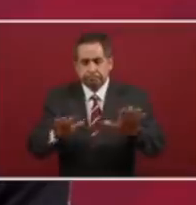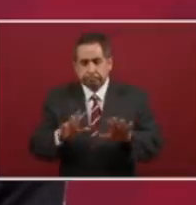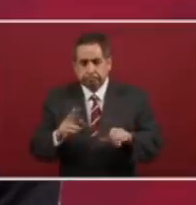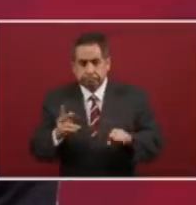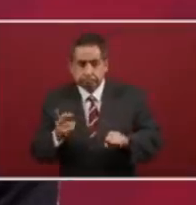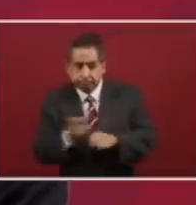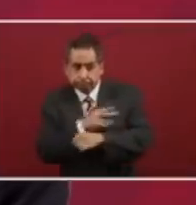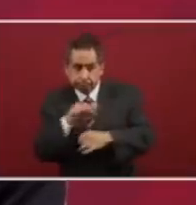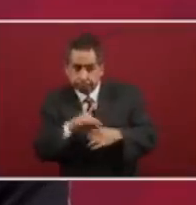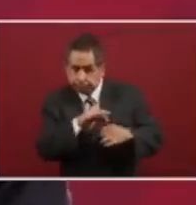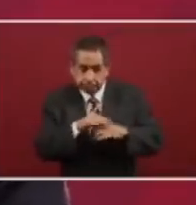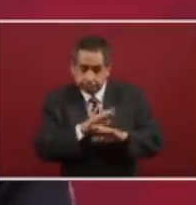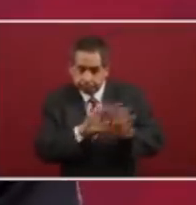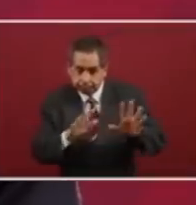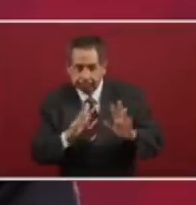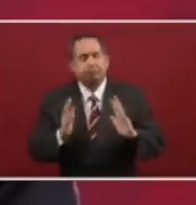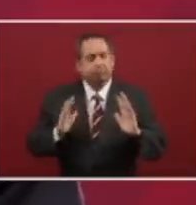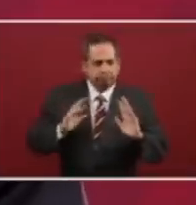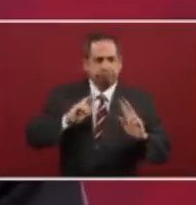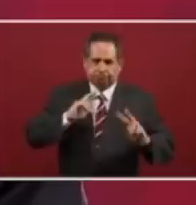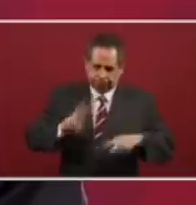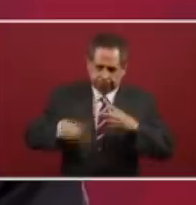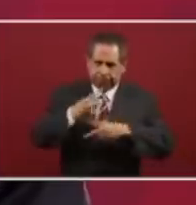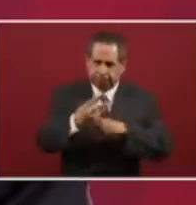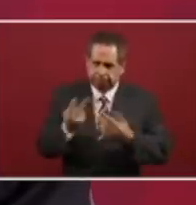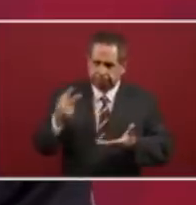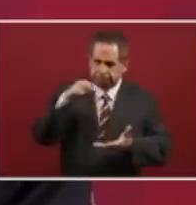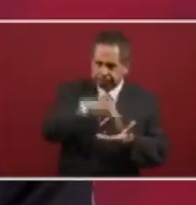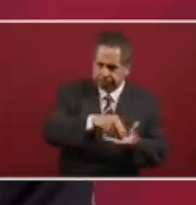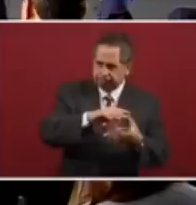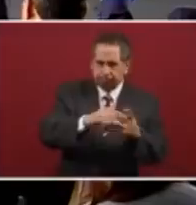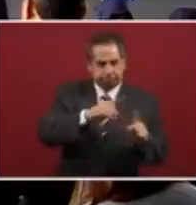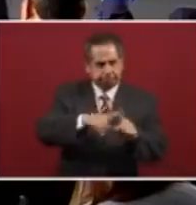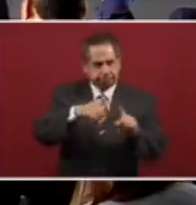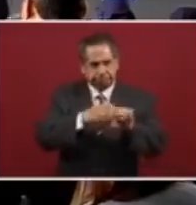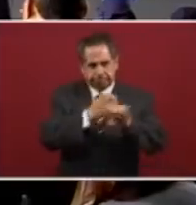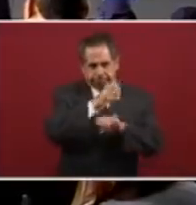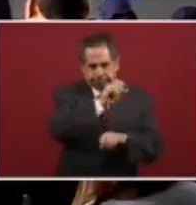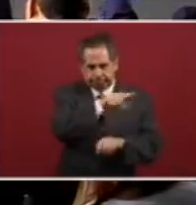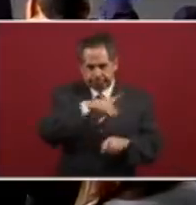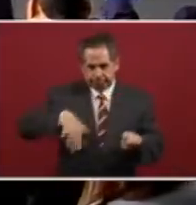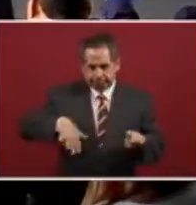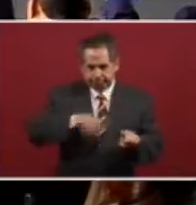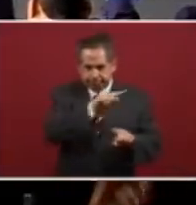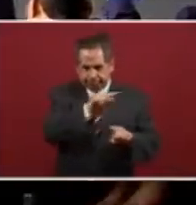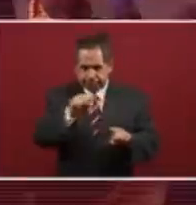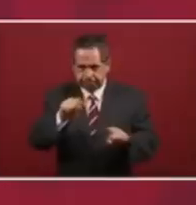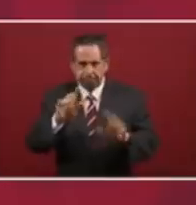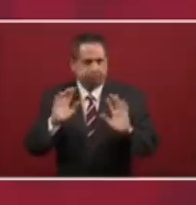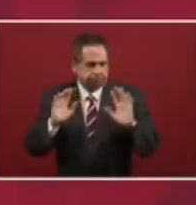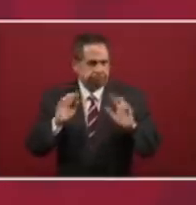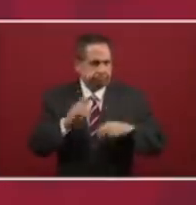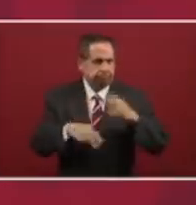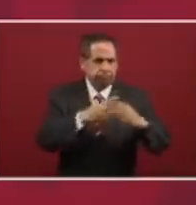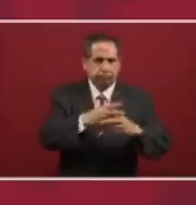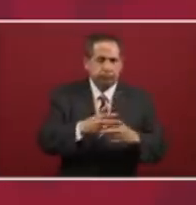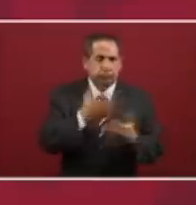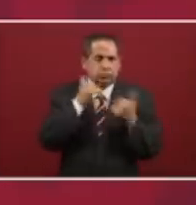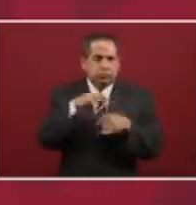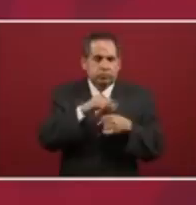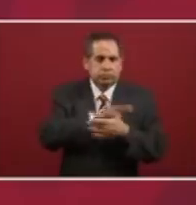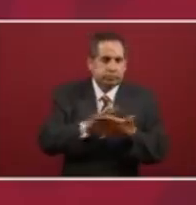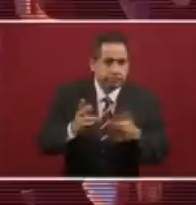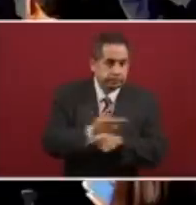el proceso electoral ahora sí voy a ir este a esos estados lo que ya no van a haber